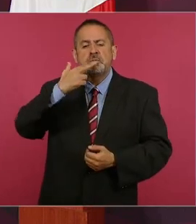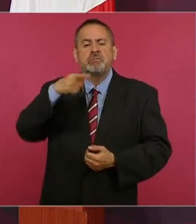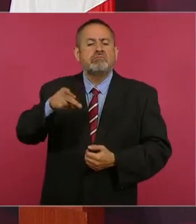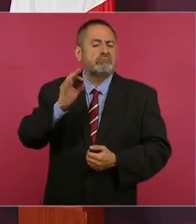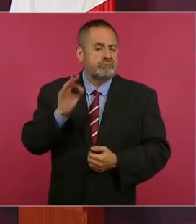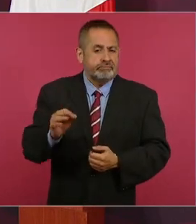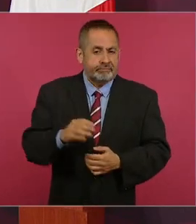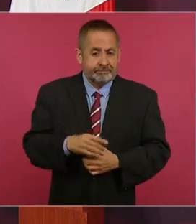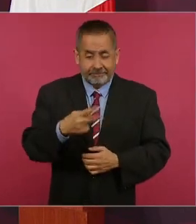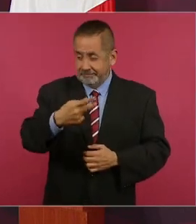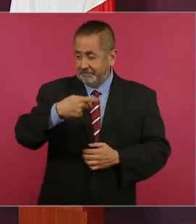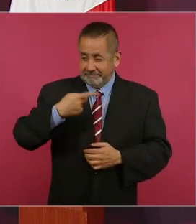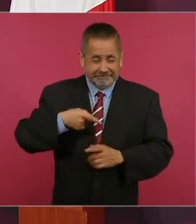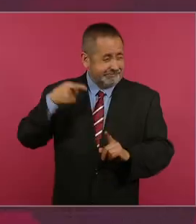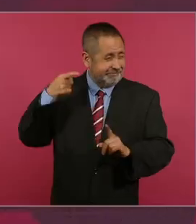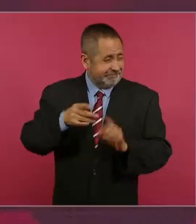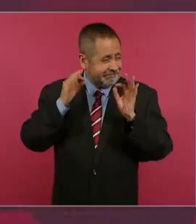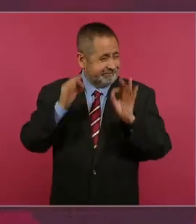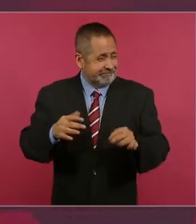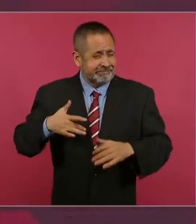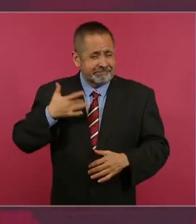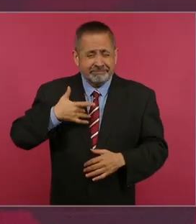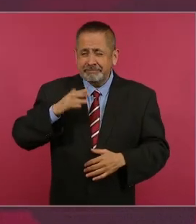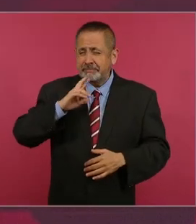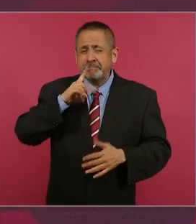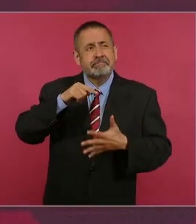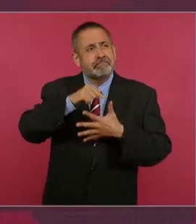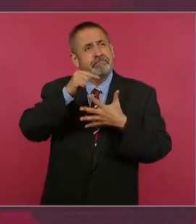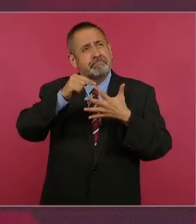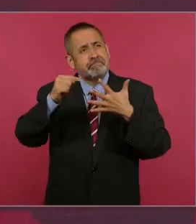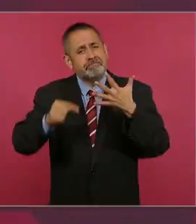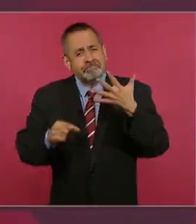Si me preguntan de qué se siente más orgulloso,